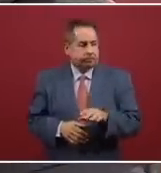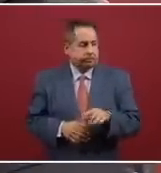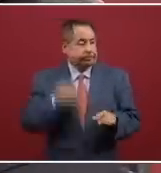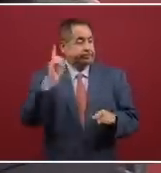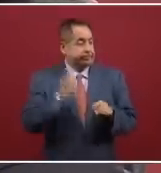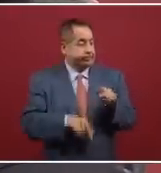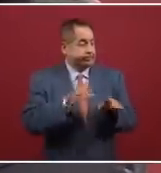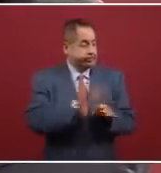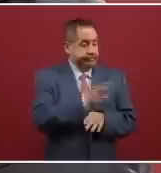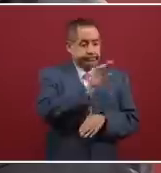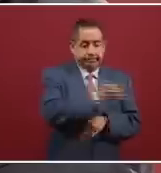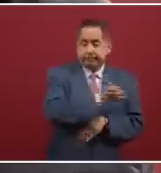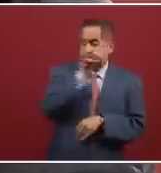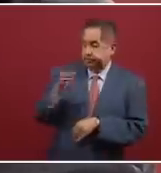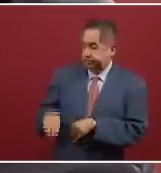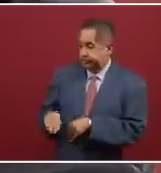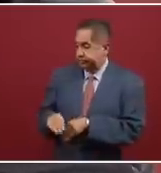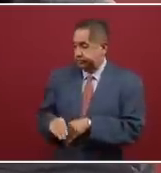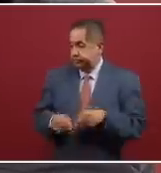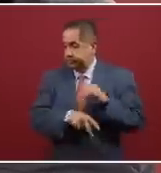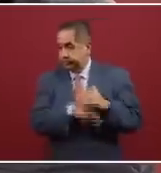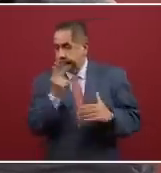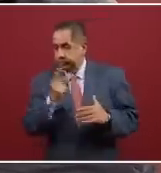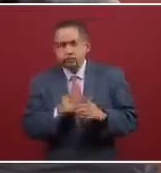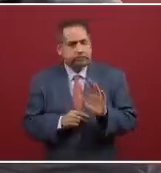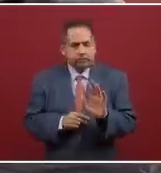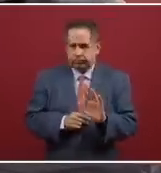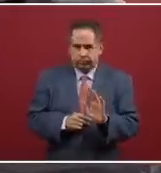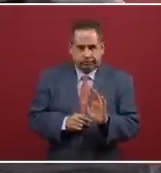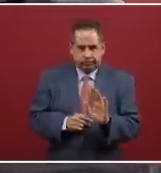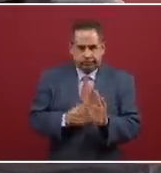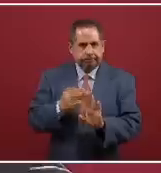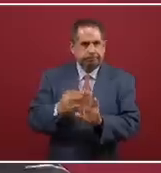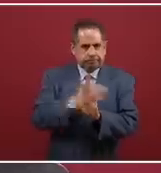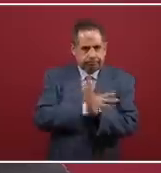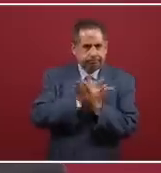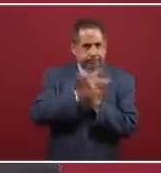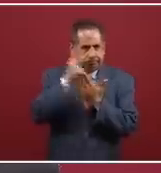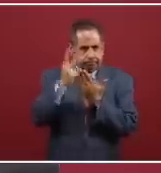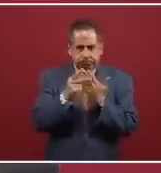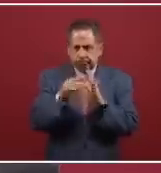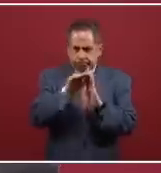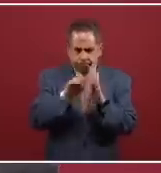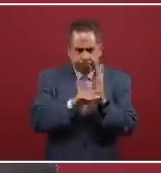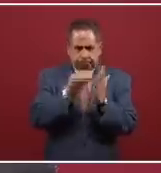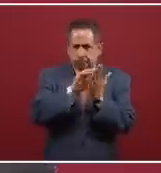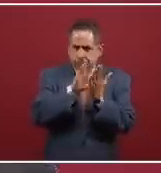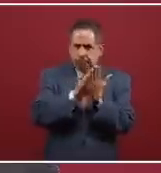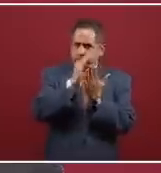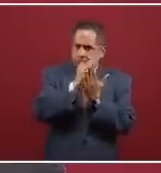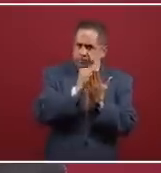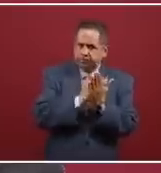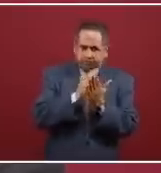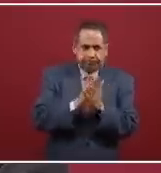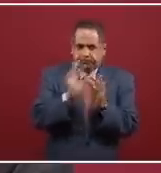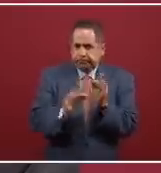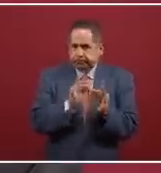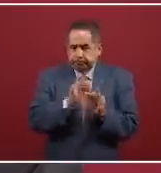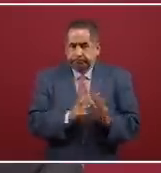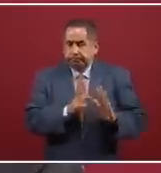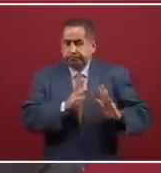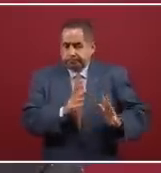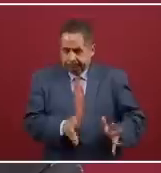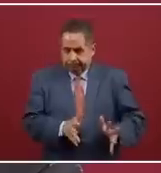programa de prioridades que estar previsto y autorizado por el señor presidente y ese no se va a modificar lo que tendrá que hacerse es